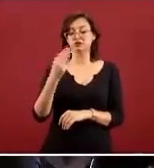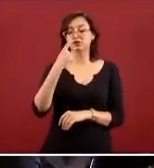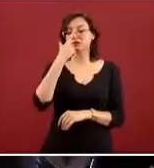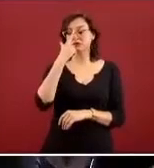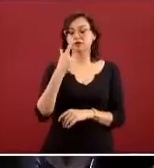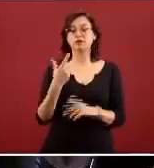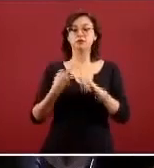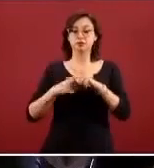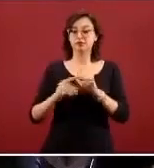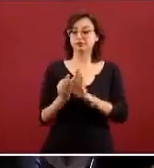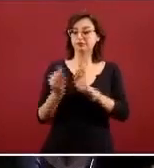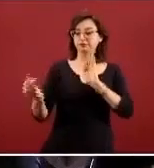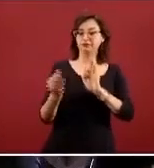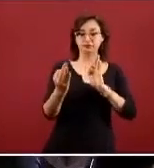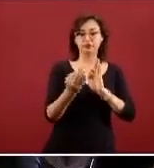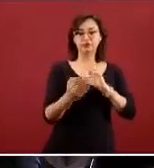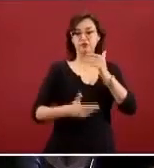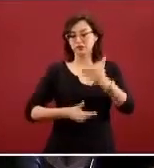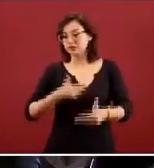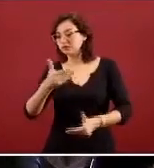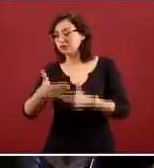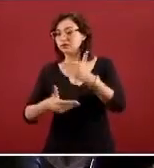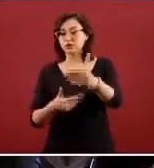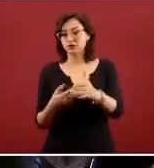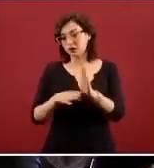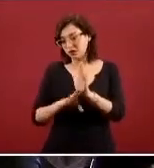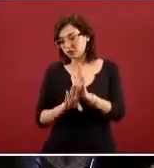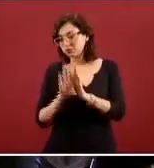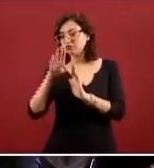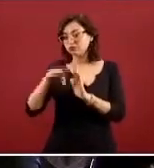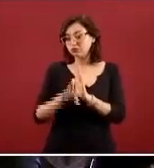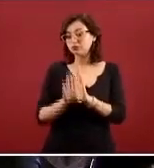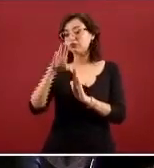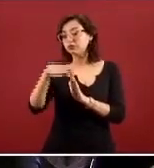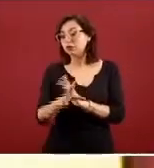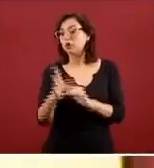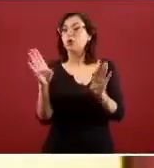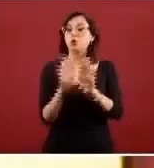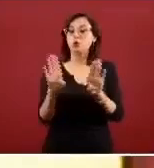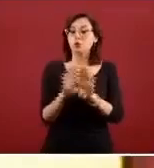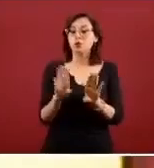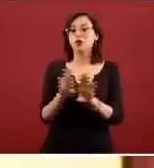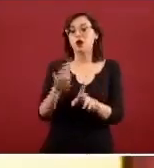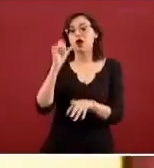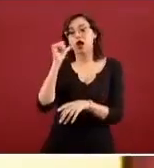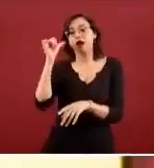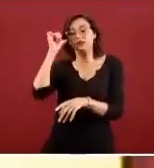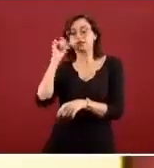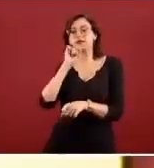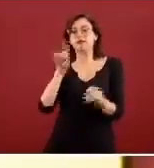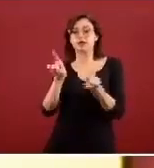puntuales en cuál es el comportamiento de la curva en la medida que van avanzando a partir de ayer las medidas de